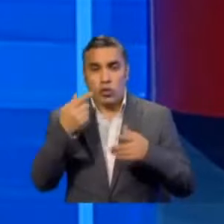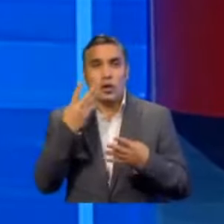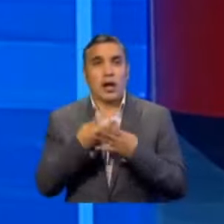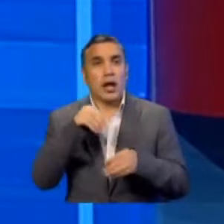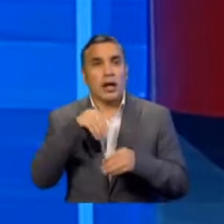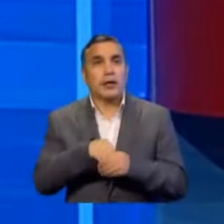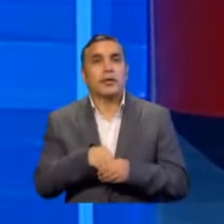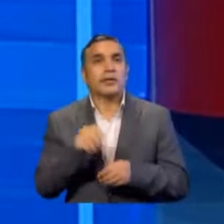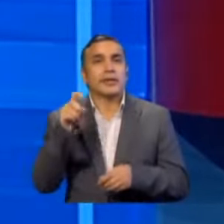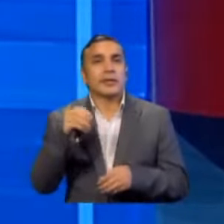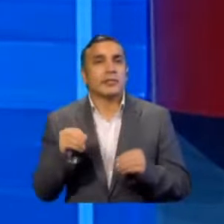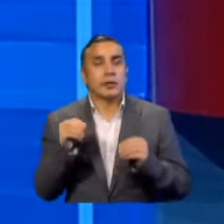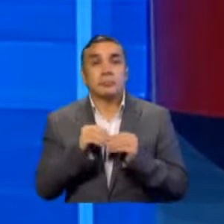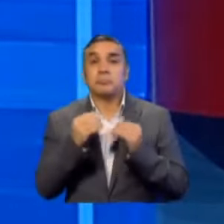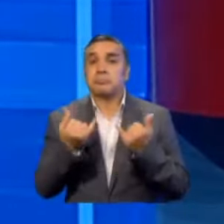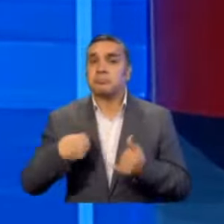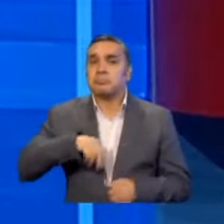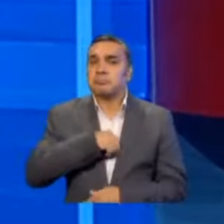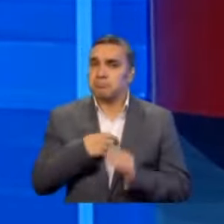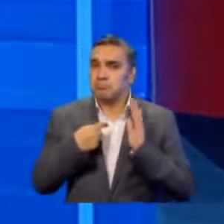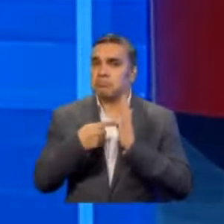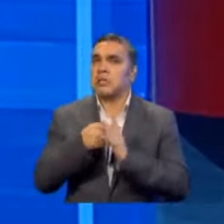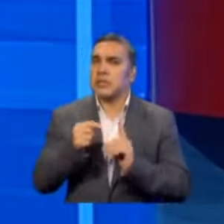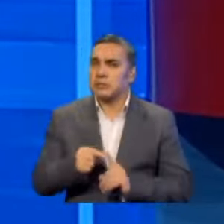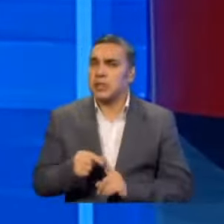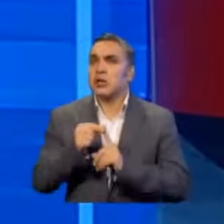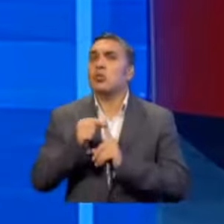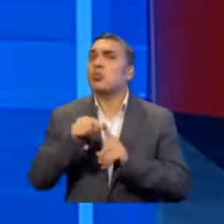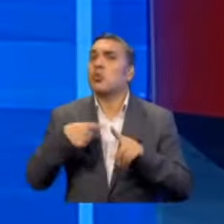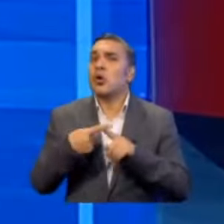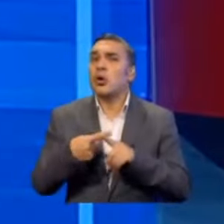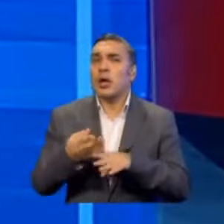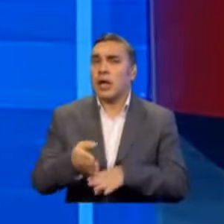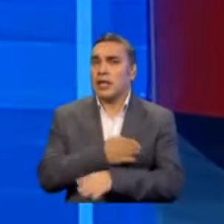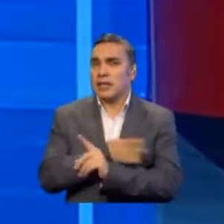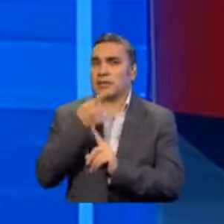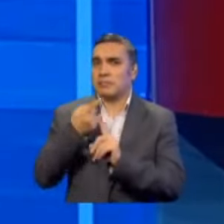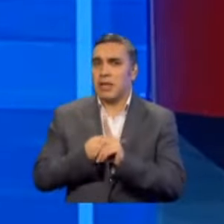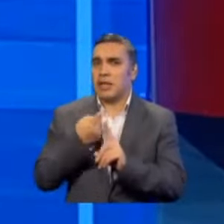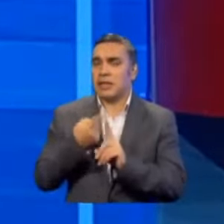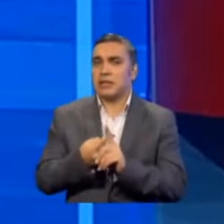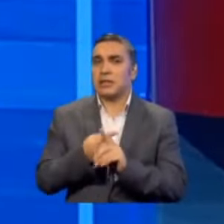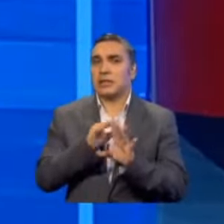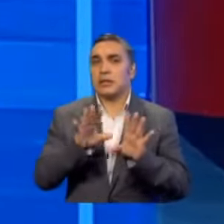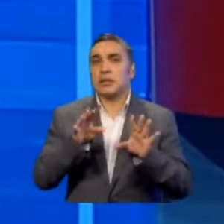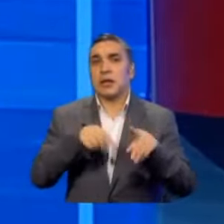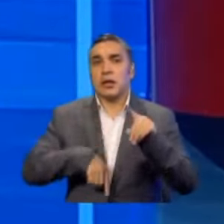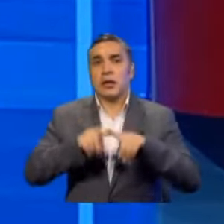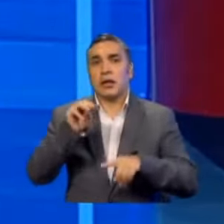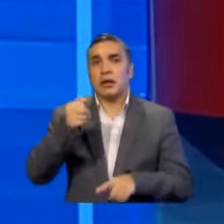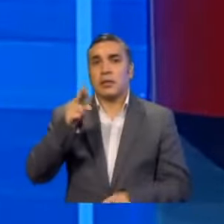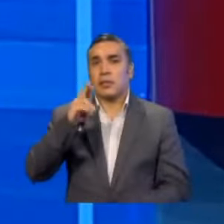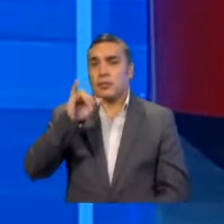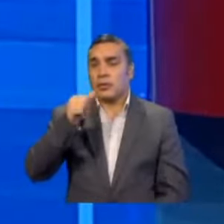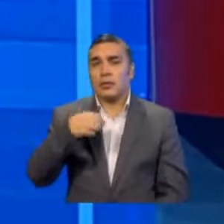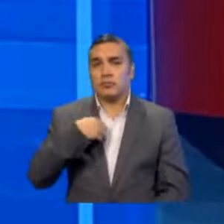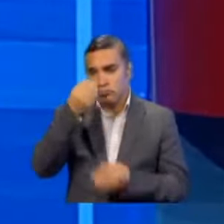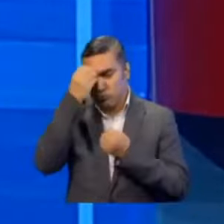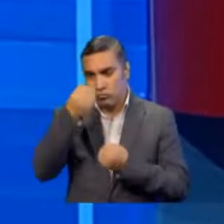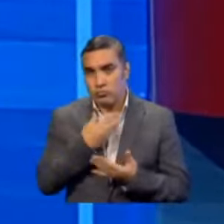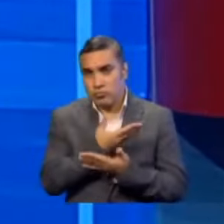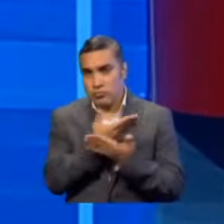más. Vamos ahora a ver un especial que se realizó hace varios meses y nuestra compañera María Gabriela Castro nos